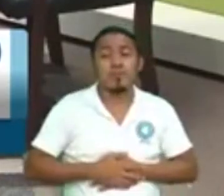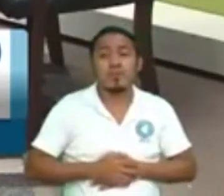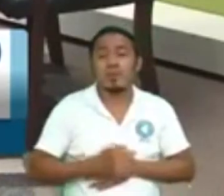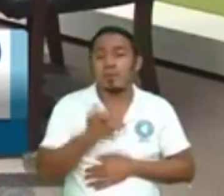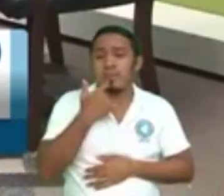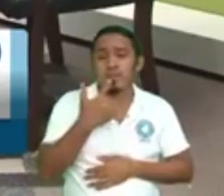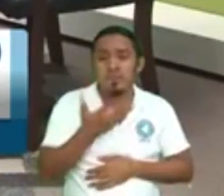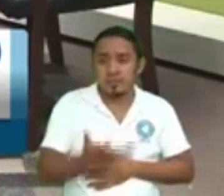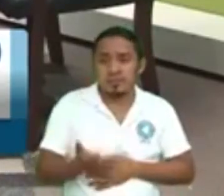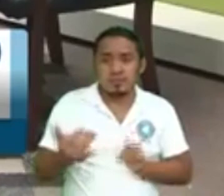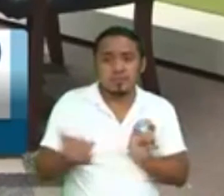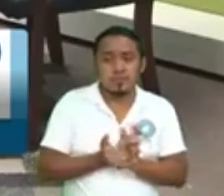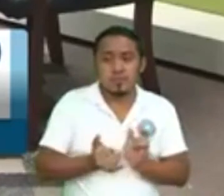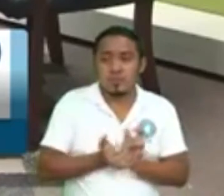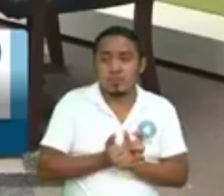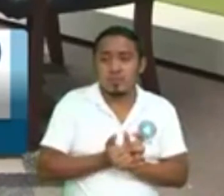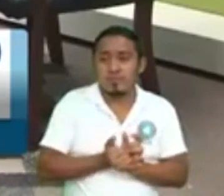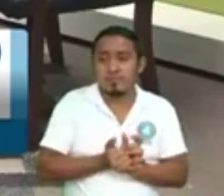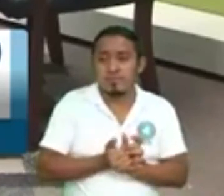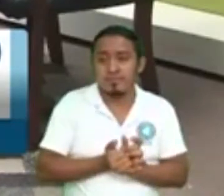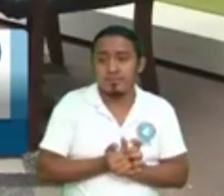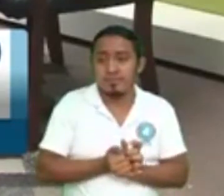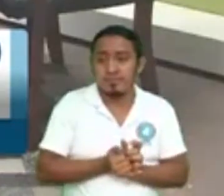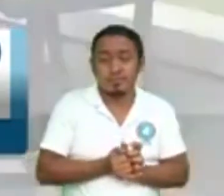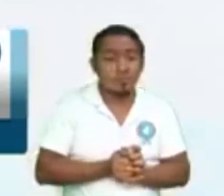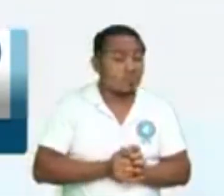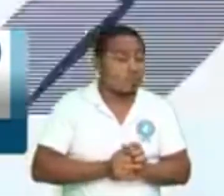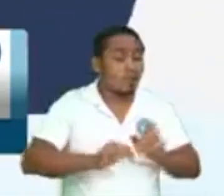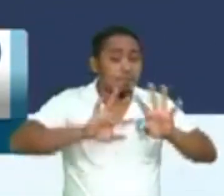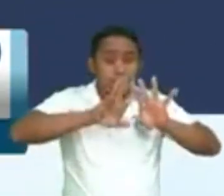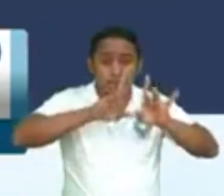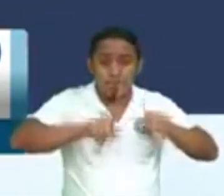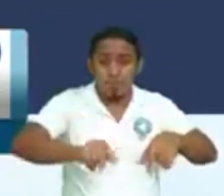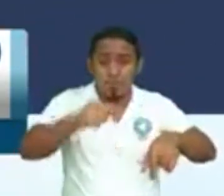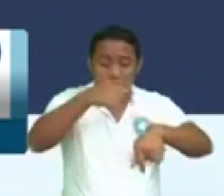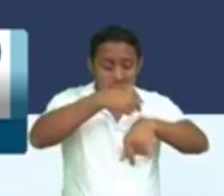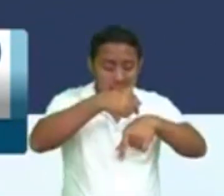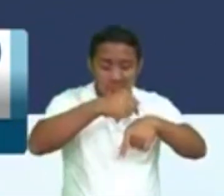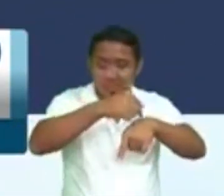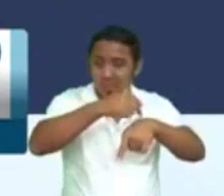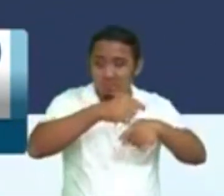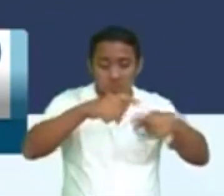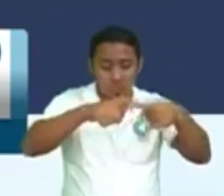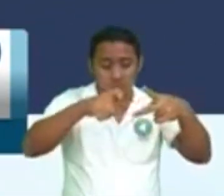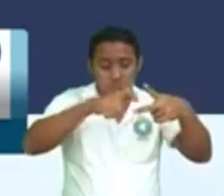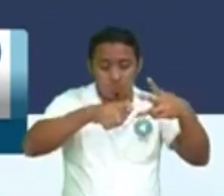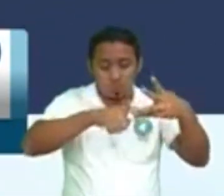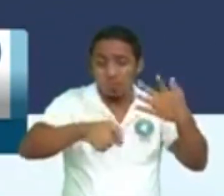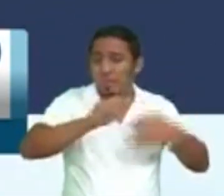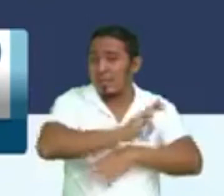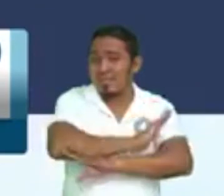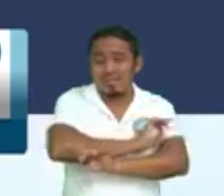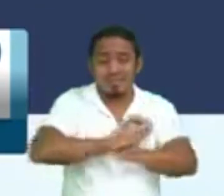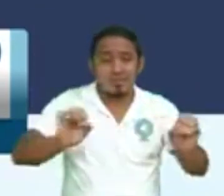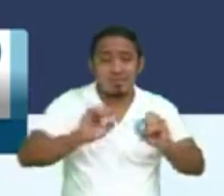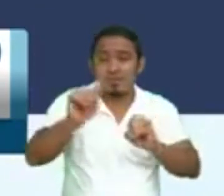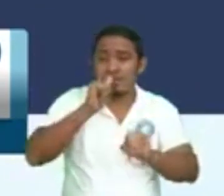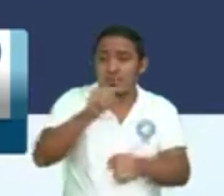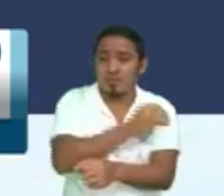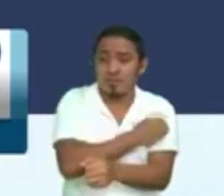perdón. No. No, lo ideal es que en ninguna semana. En ninguno de los meses. En ninguno de los meses. ¿Por qué? Porque